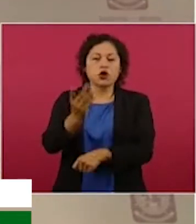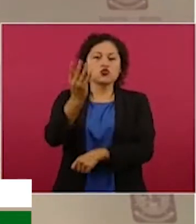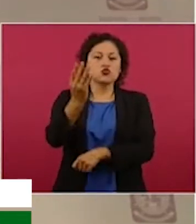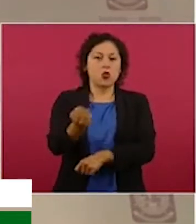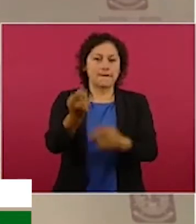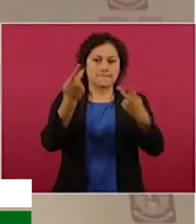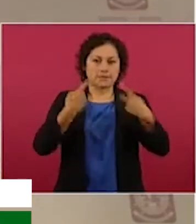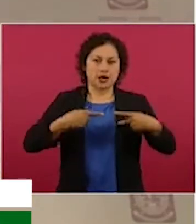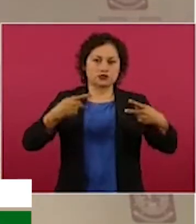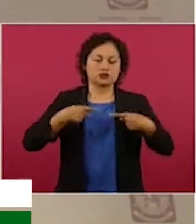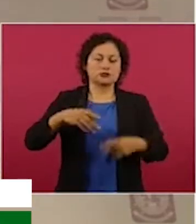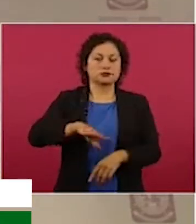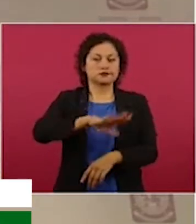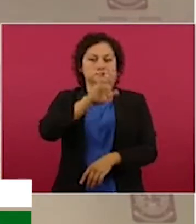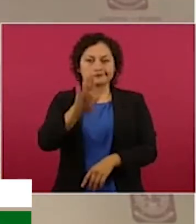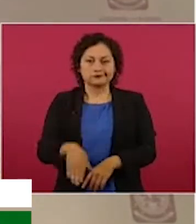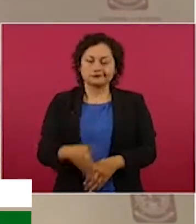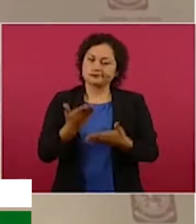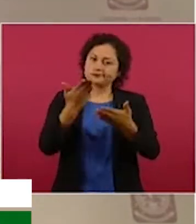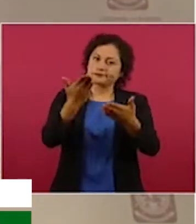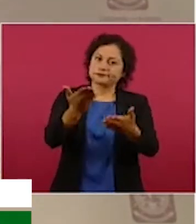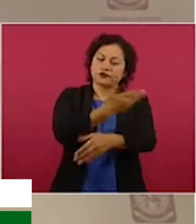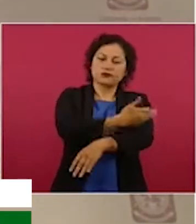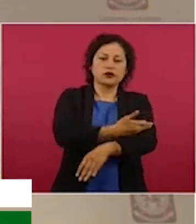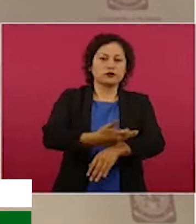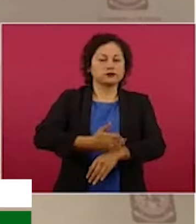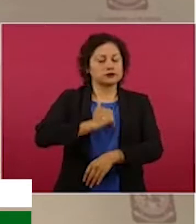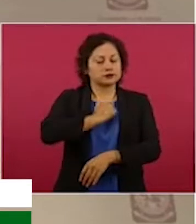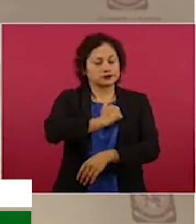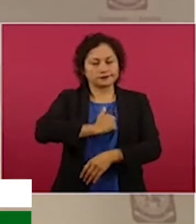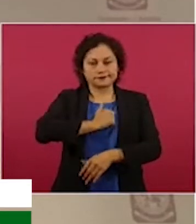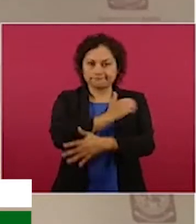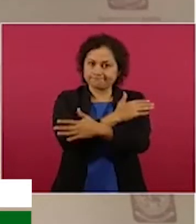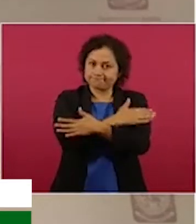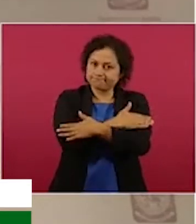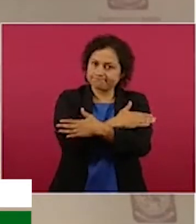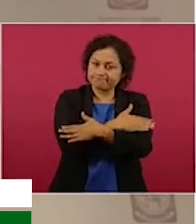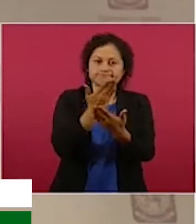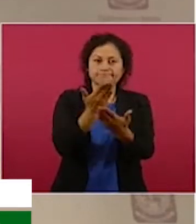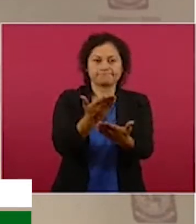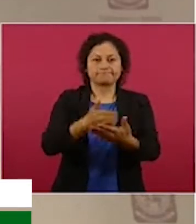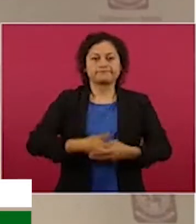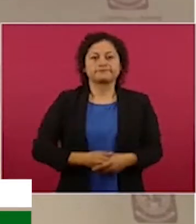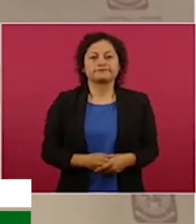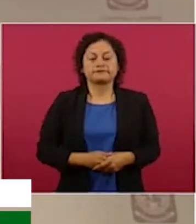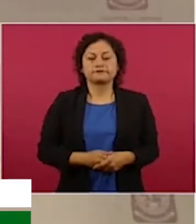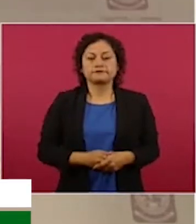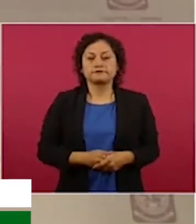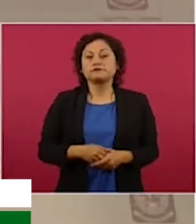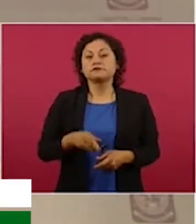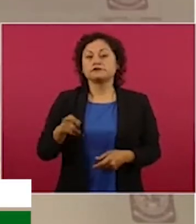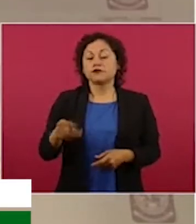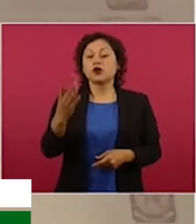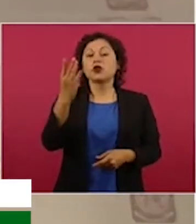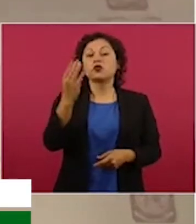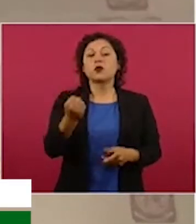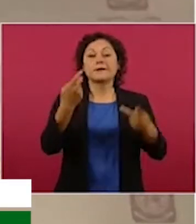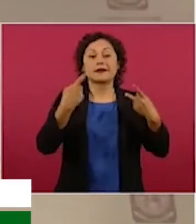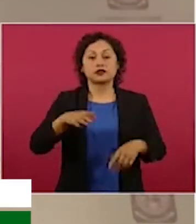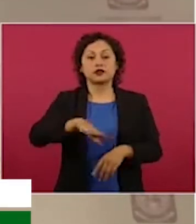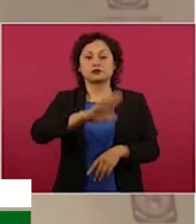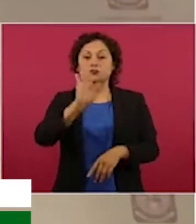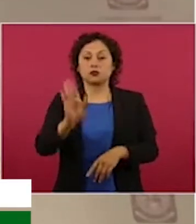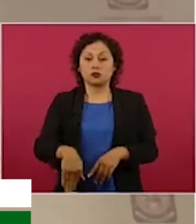personas desaparecidas tras el paso del huracán Ágata en ese estado. Por lo cual tenemos 9 defunciones ya